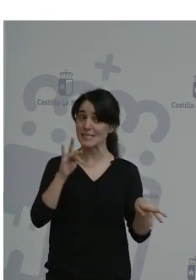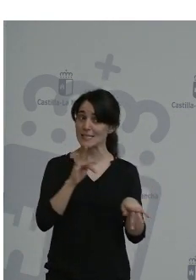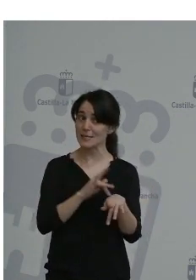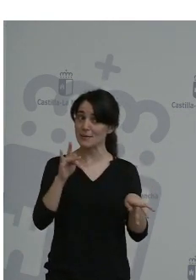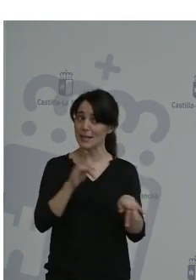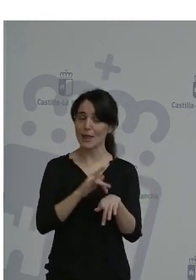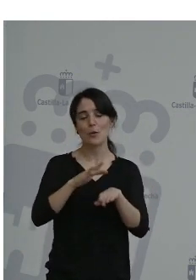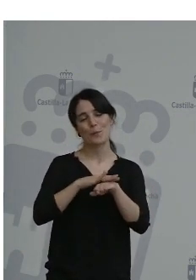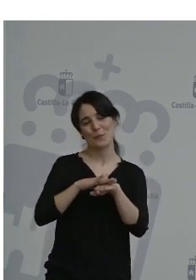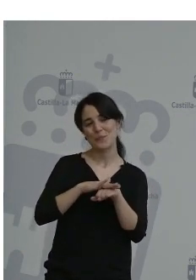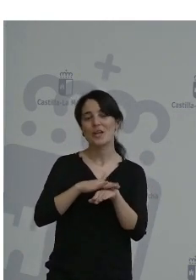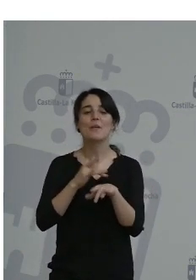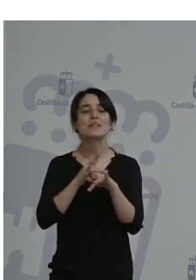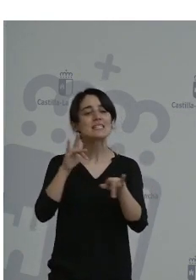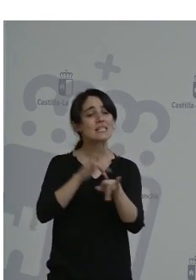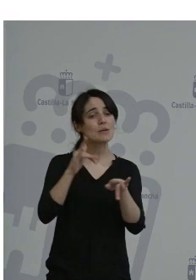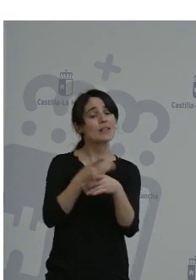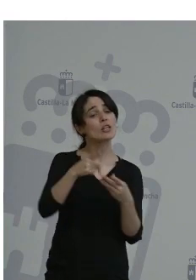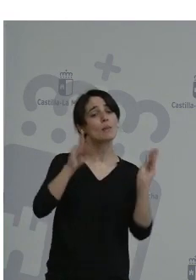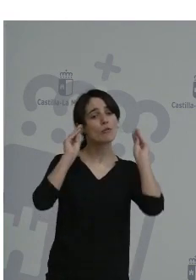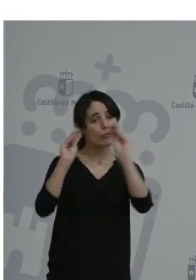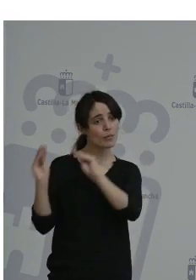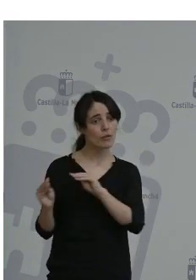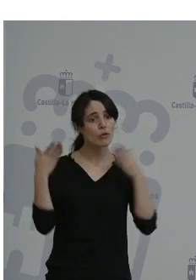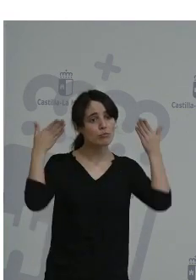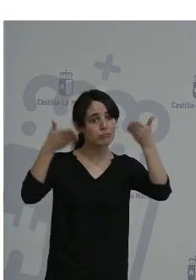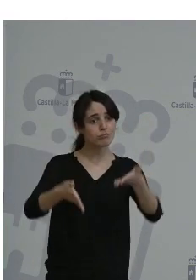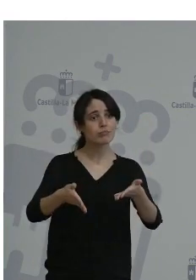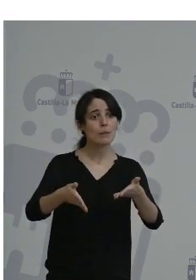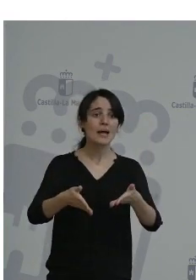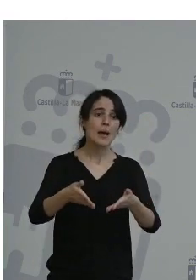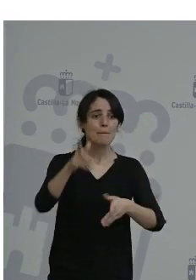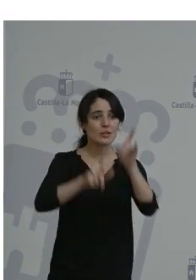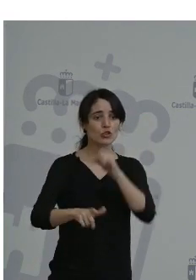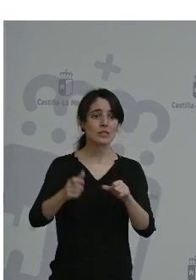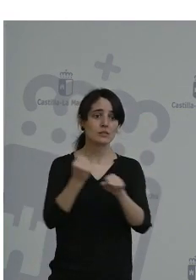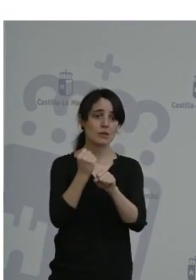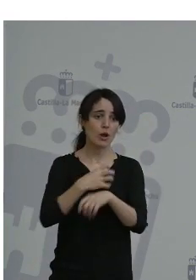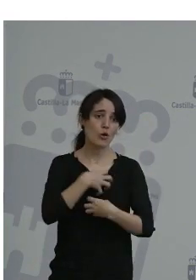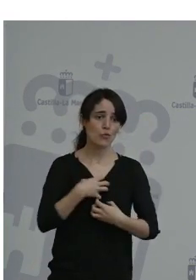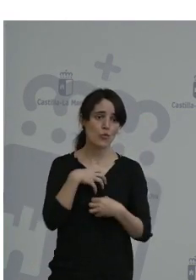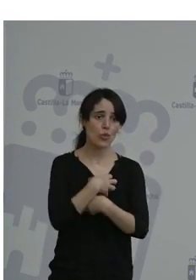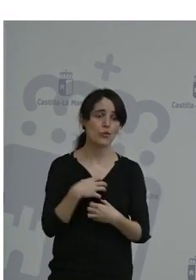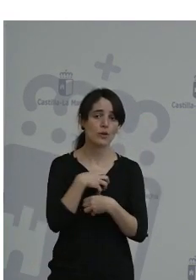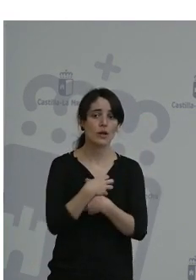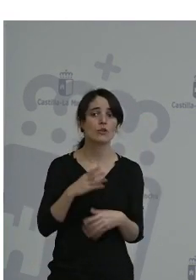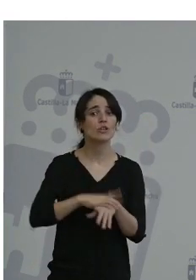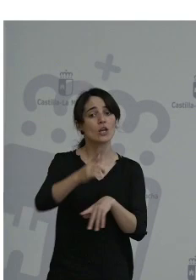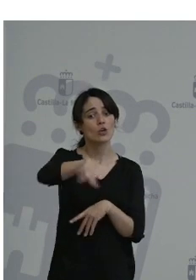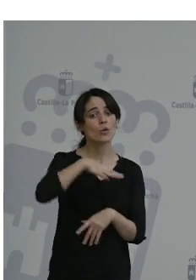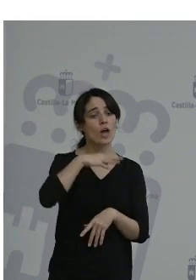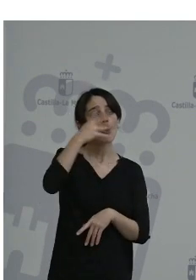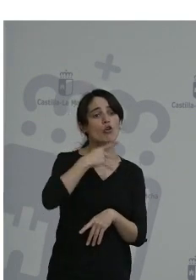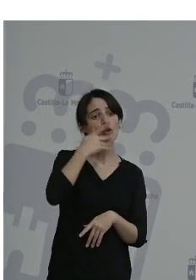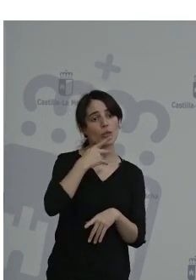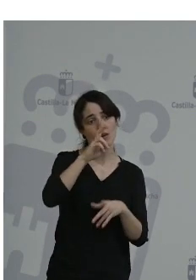perdón y formación dirigidas al personal de la administración que garanticen el conocimiento de la diversidad que existe en la